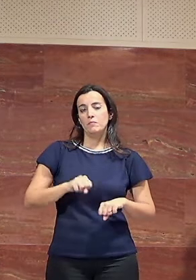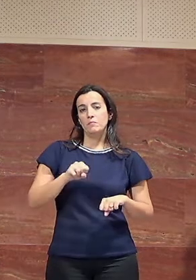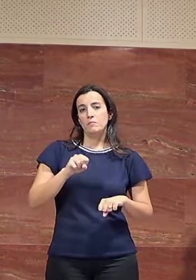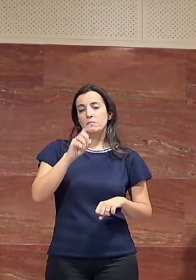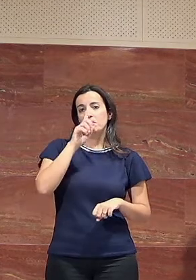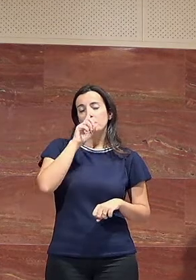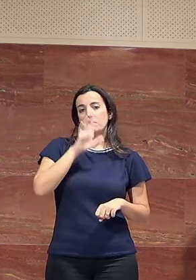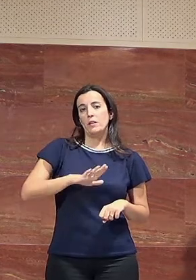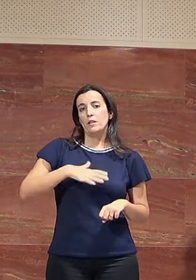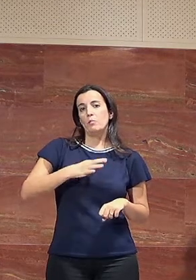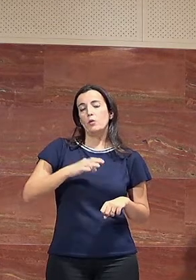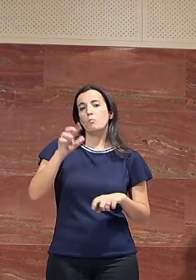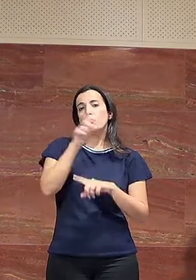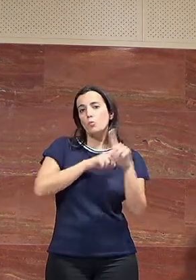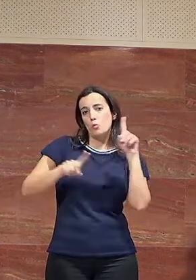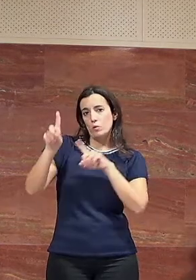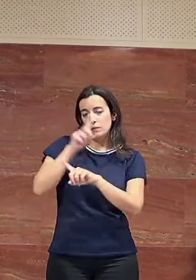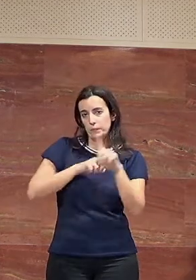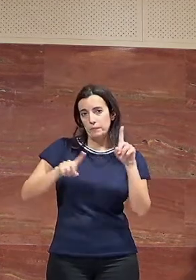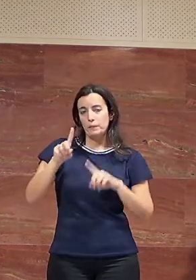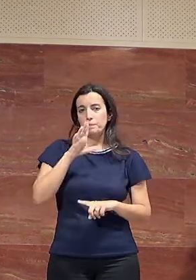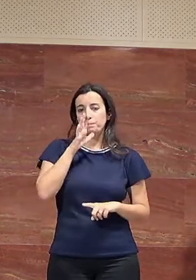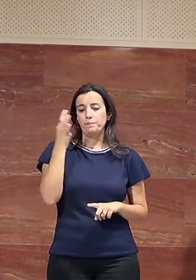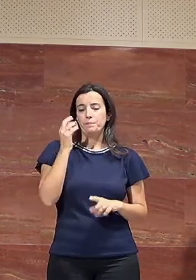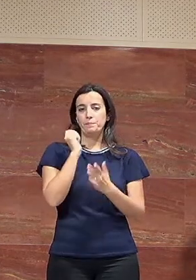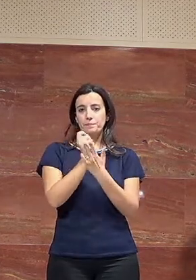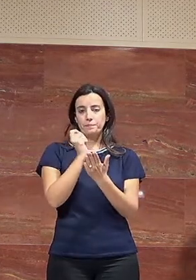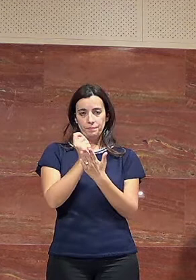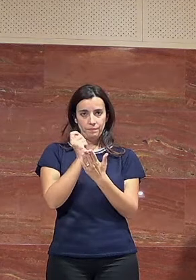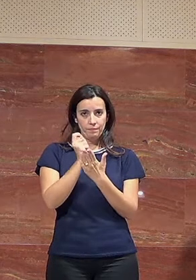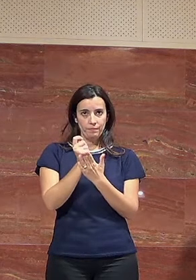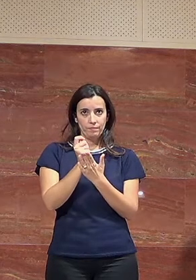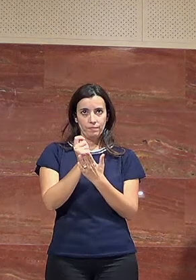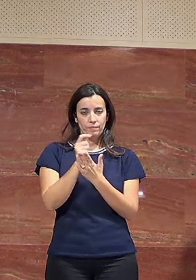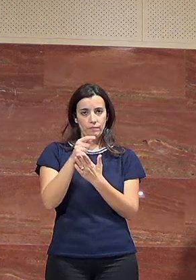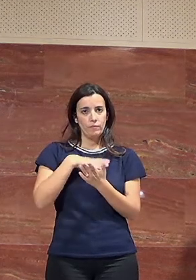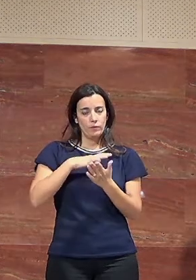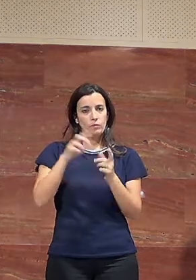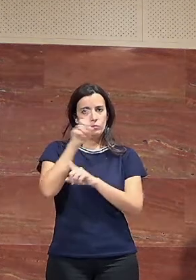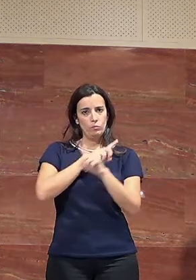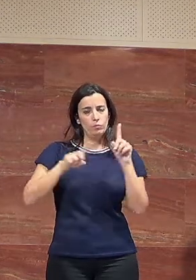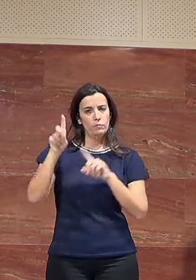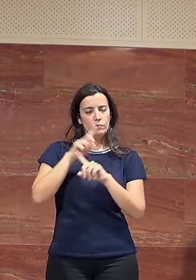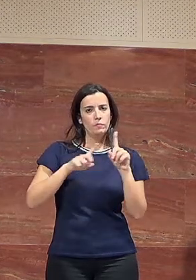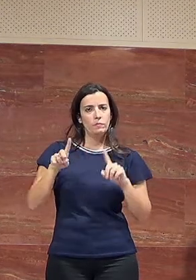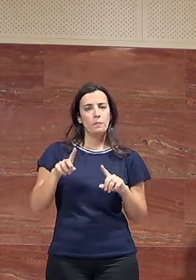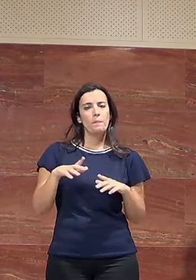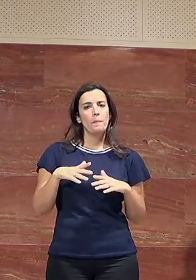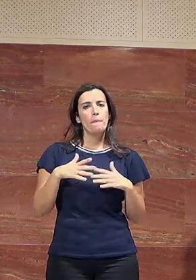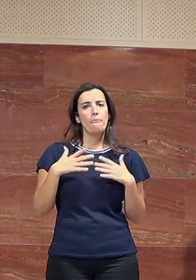un problema que tenemos que pagar para ellos y así ha ido una